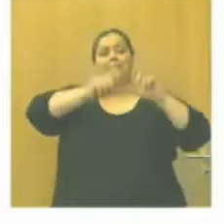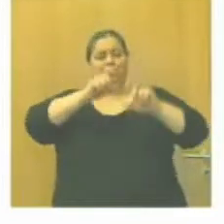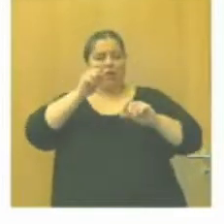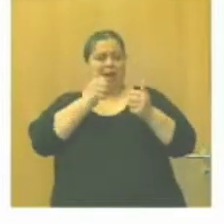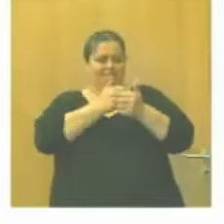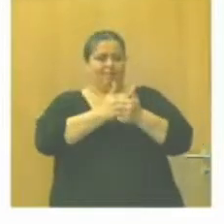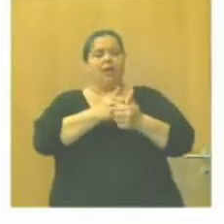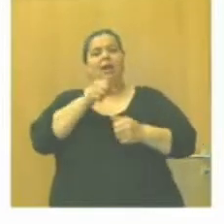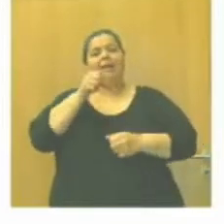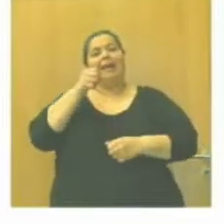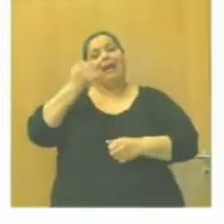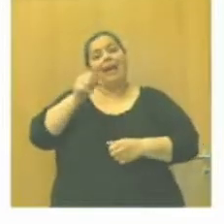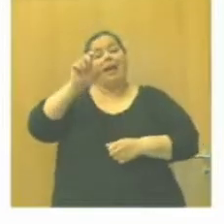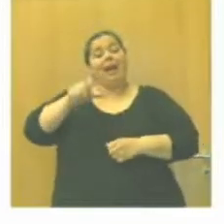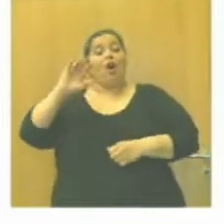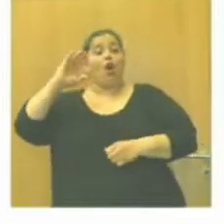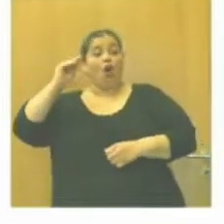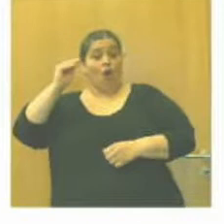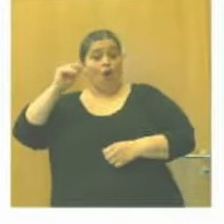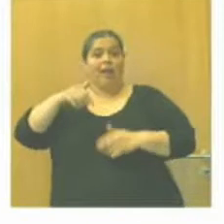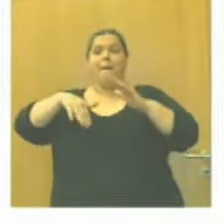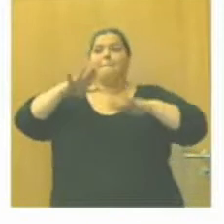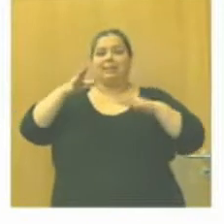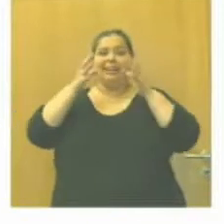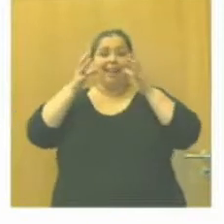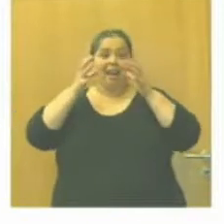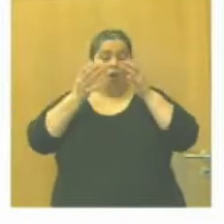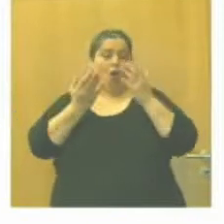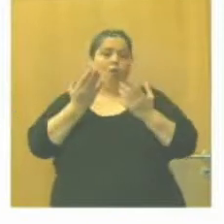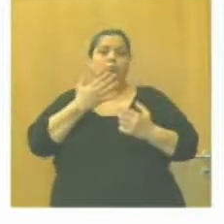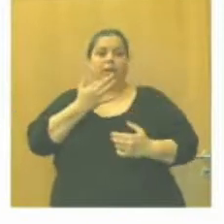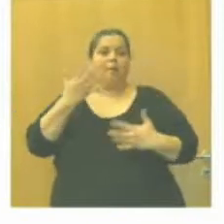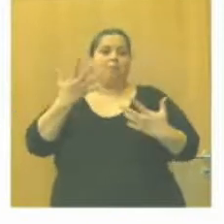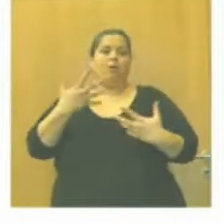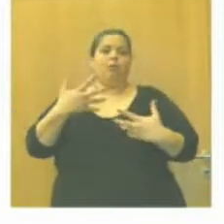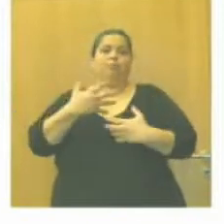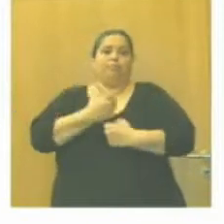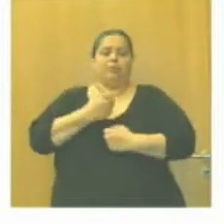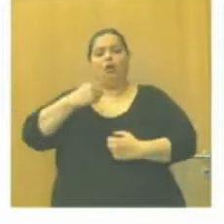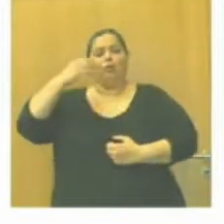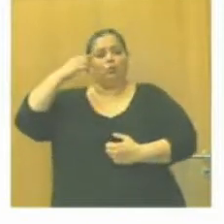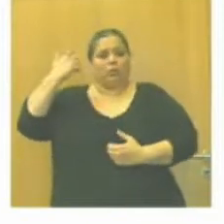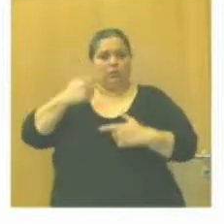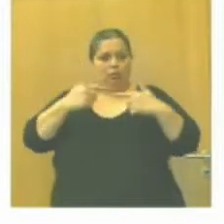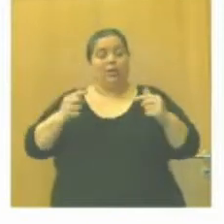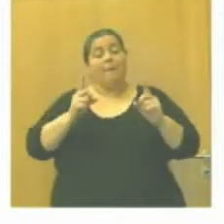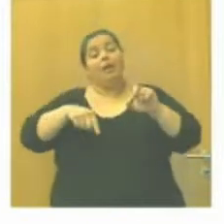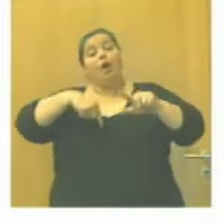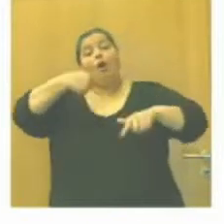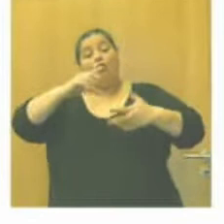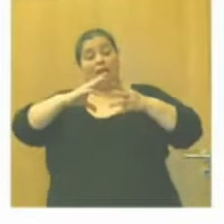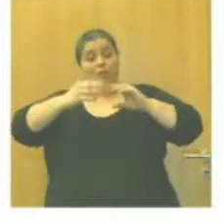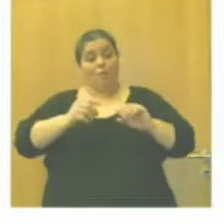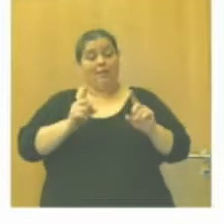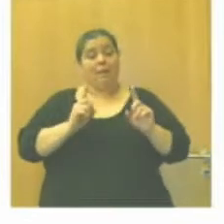conocemos, o cuidadores expuestos a riesgos o vulnerabilidades a diferentes niveles, y también indicadas,